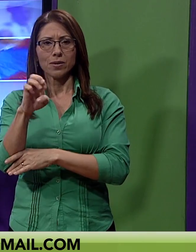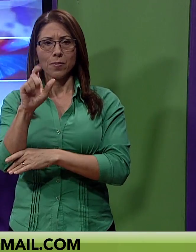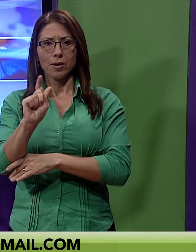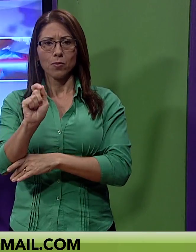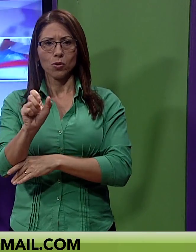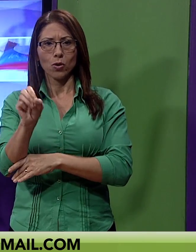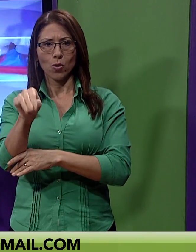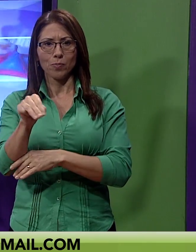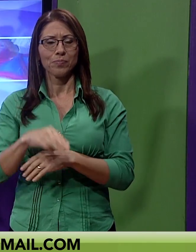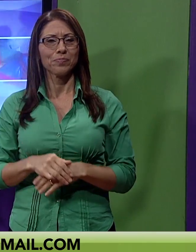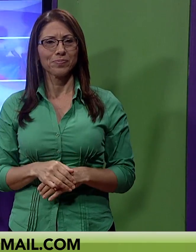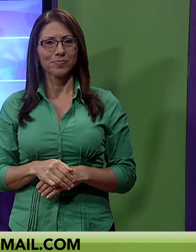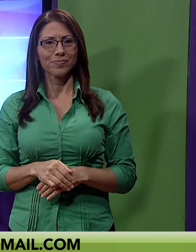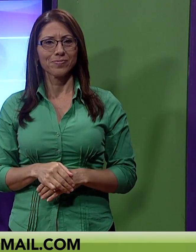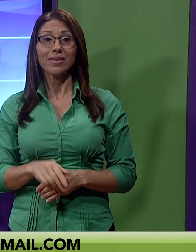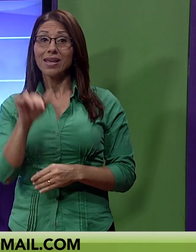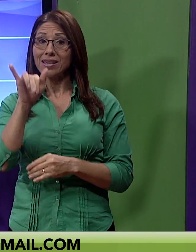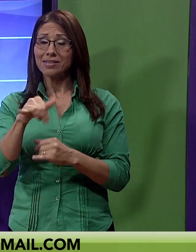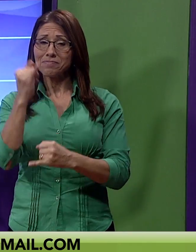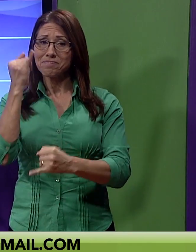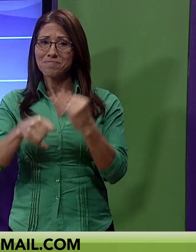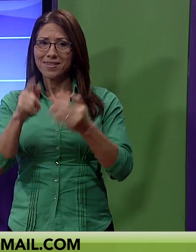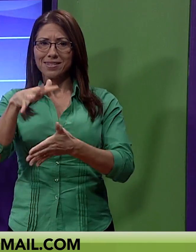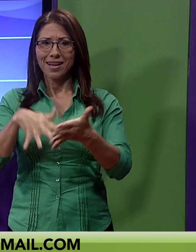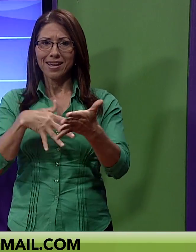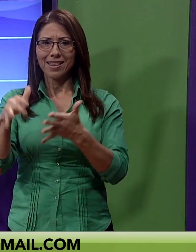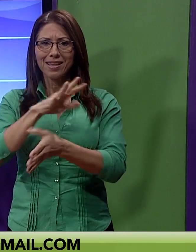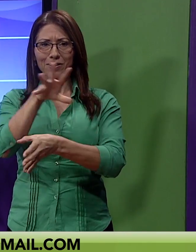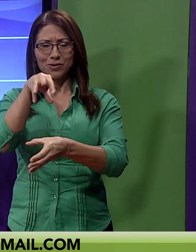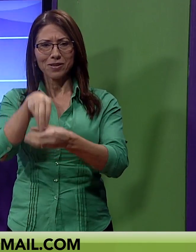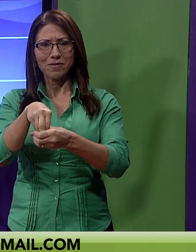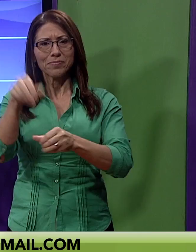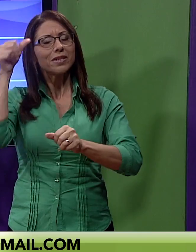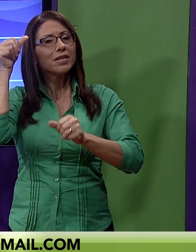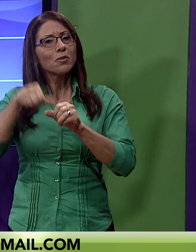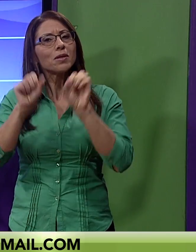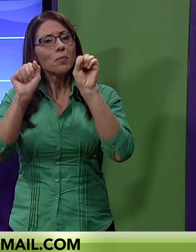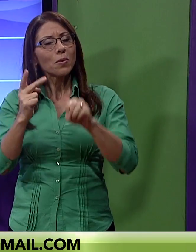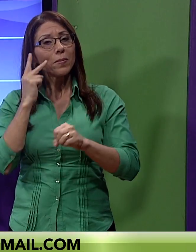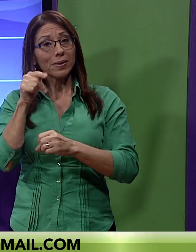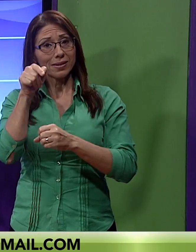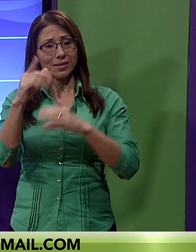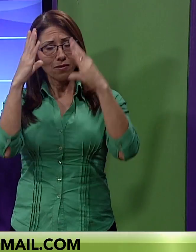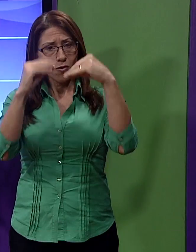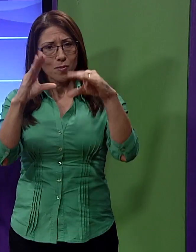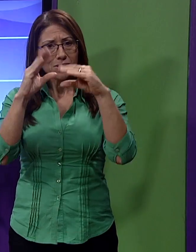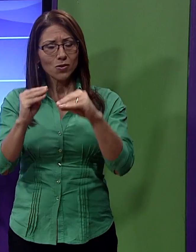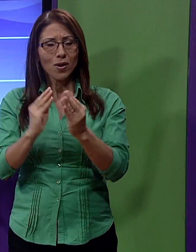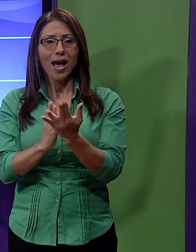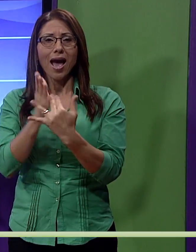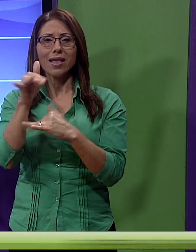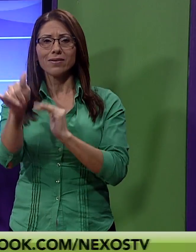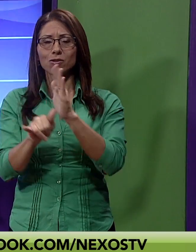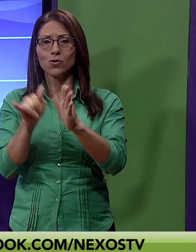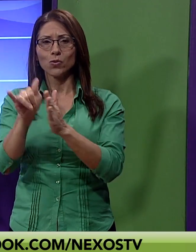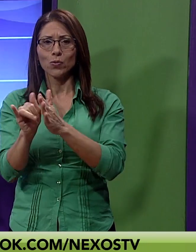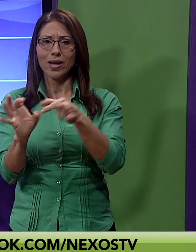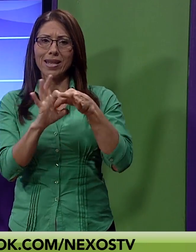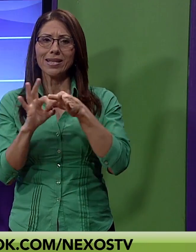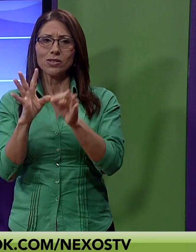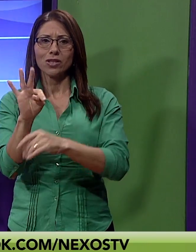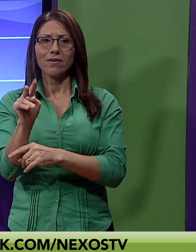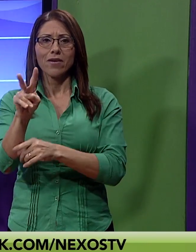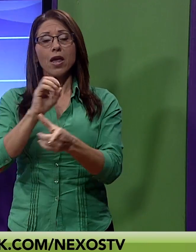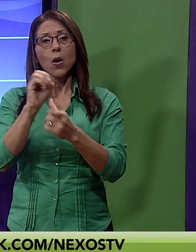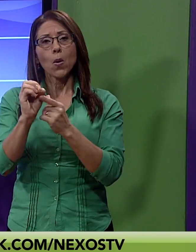vapnecostarrica@gmail.com. Y así llegamos al final de esta agenda inclusiva. Recuerde que puede repasar esta información en el canal de YouTube Nexos TV